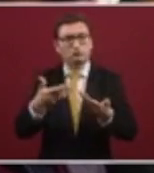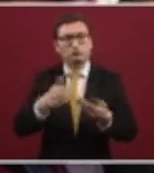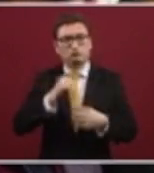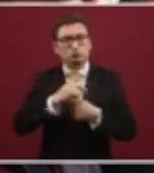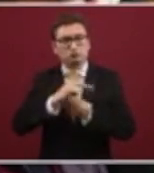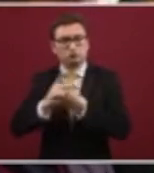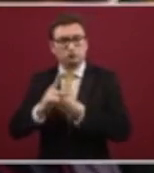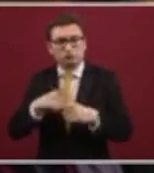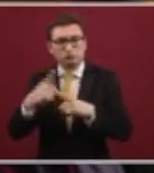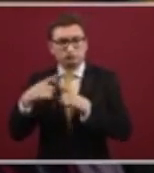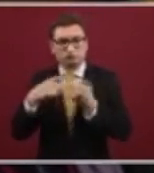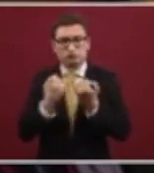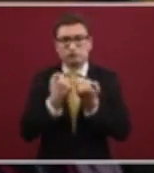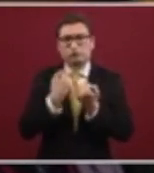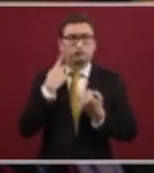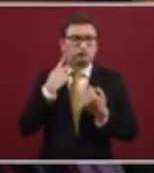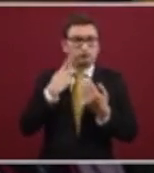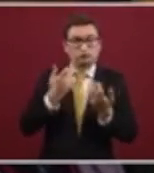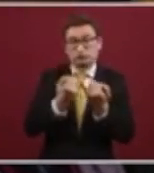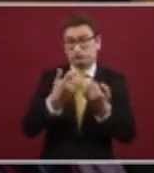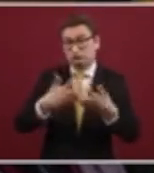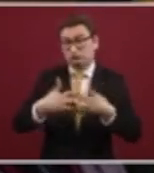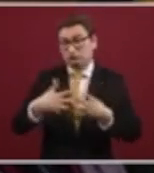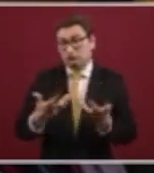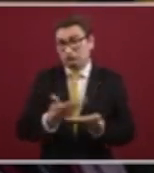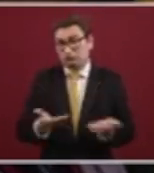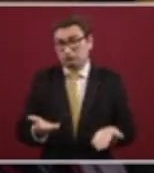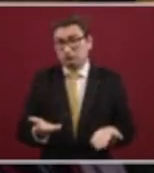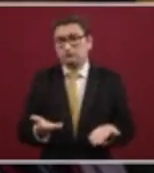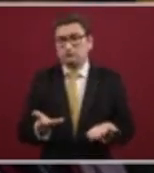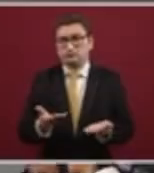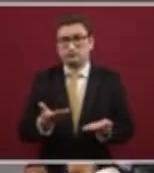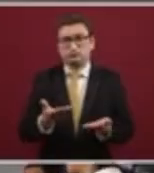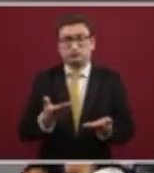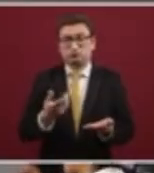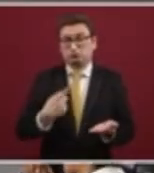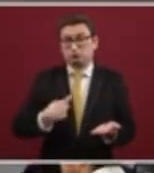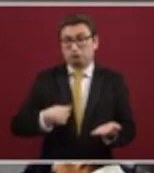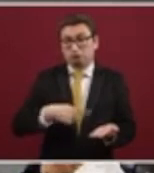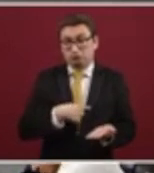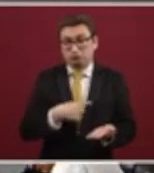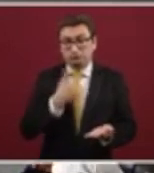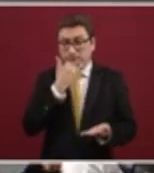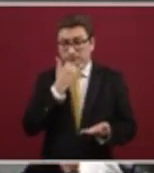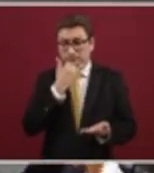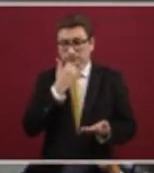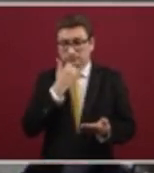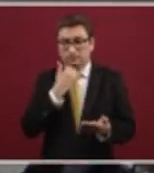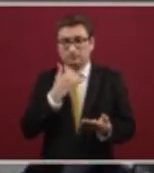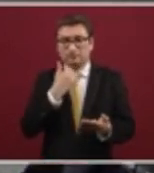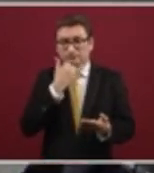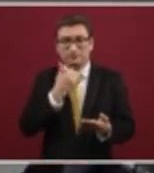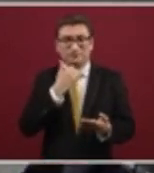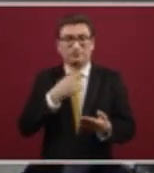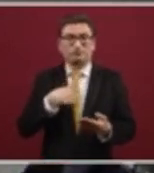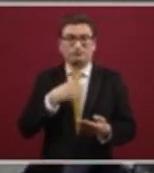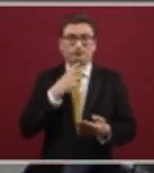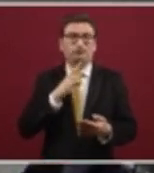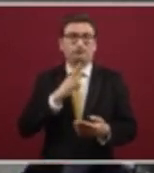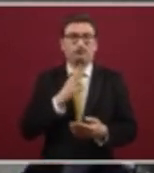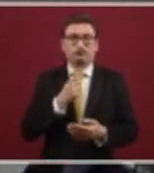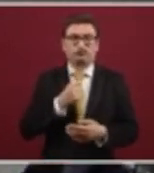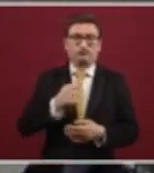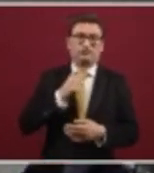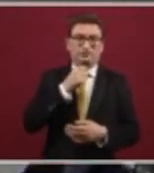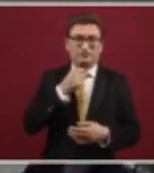necesarios la política industrial ahorita. Entonces, si no tenemos… Ah, perdón, es que tengo la voz un poco fuerte y luego me da